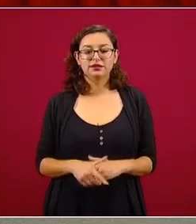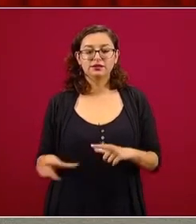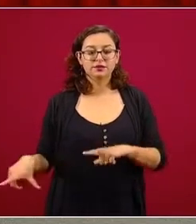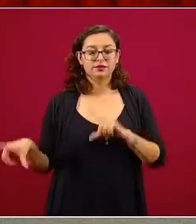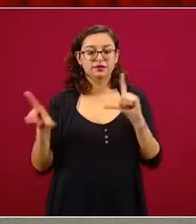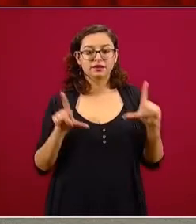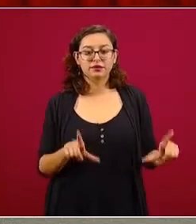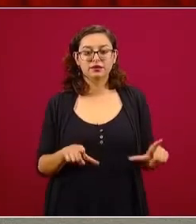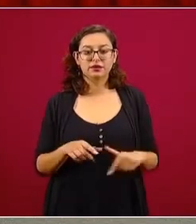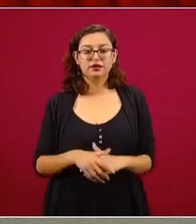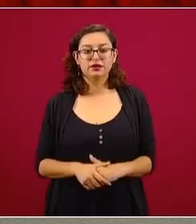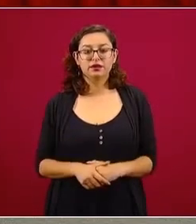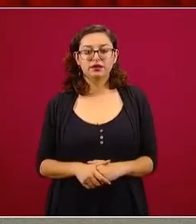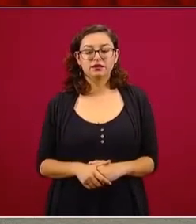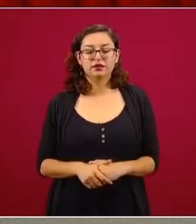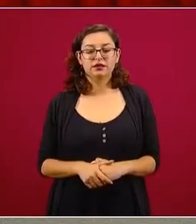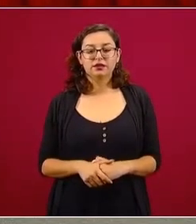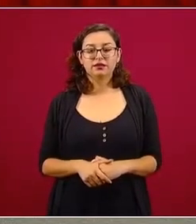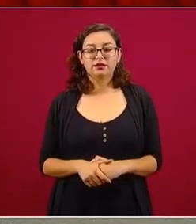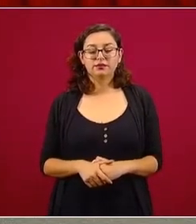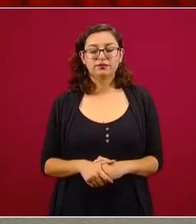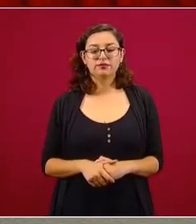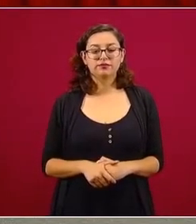La anterior.